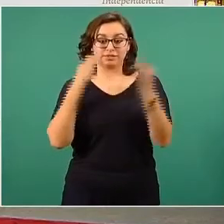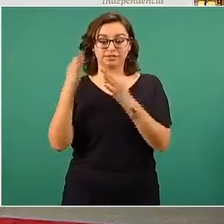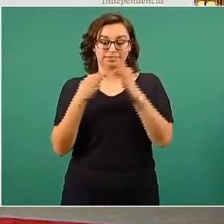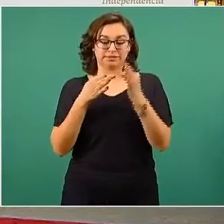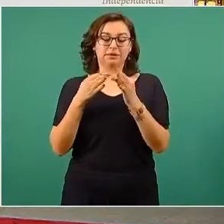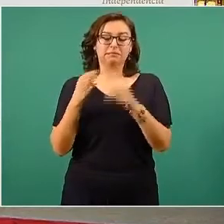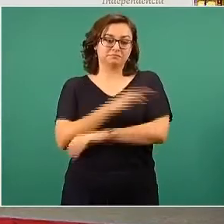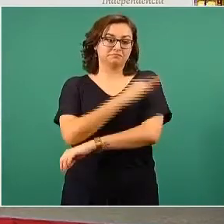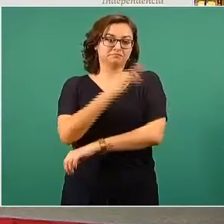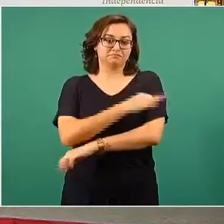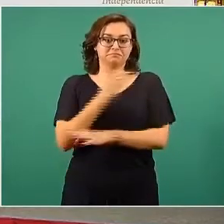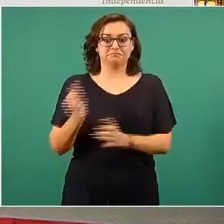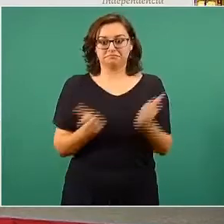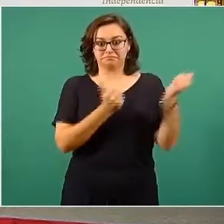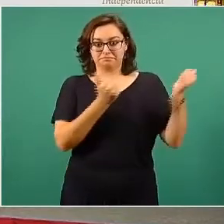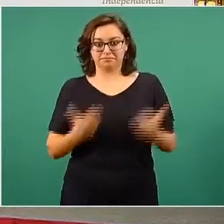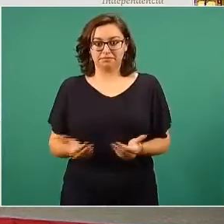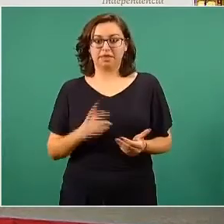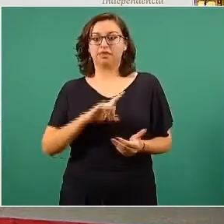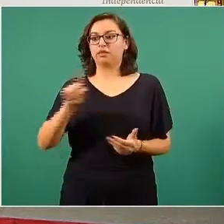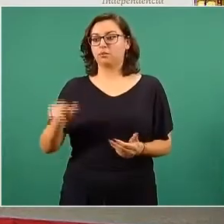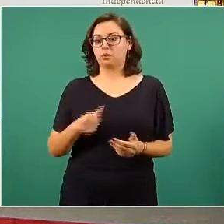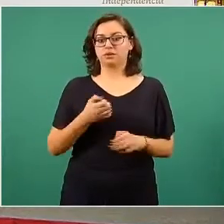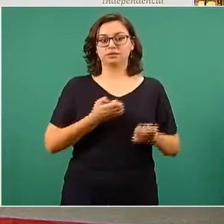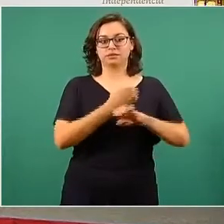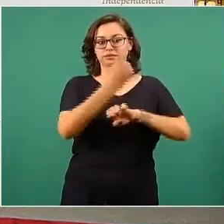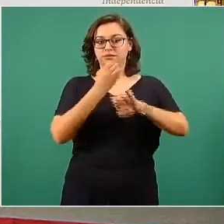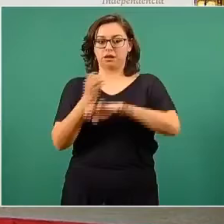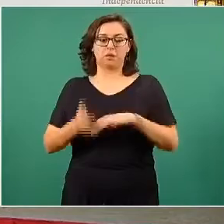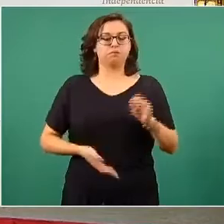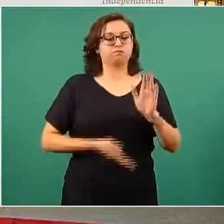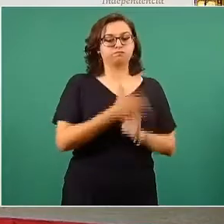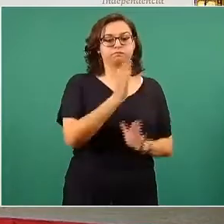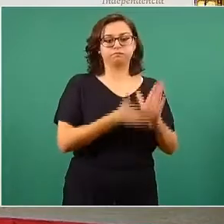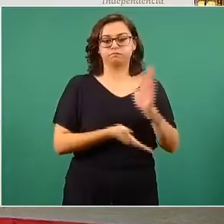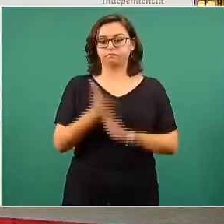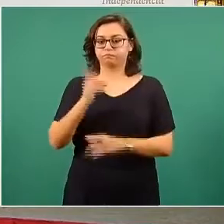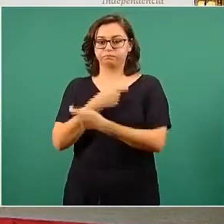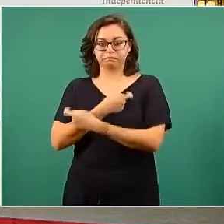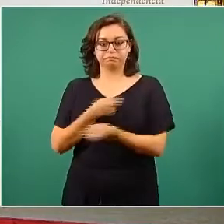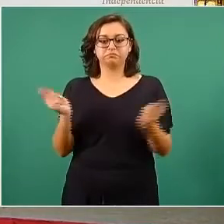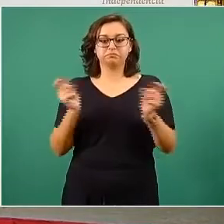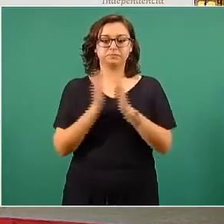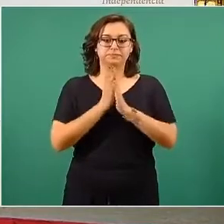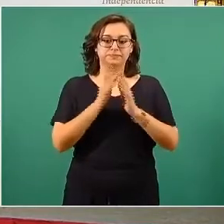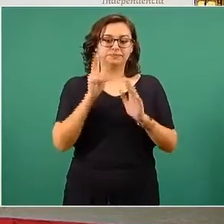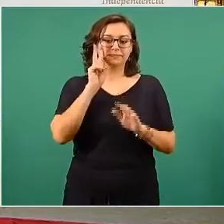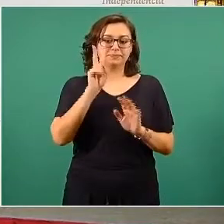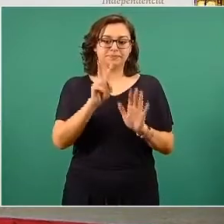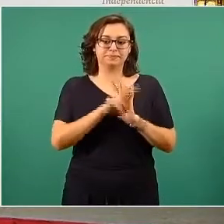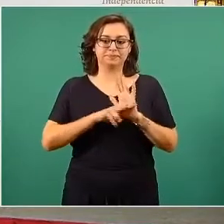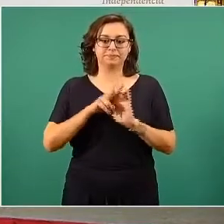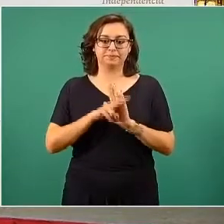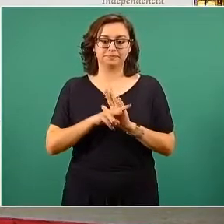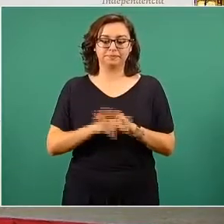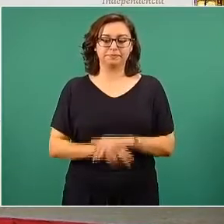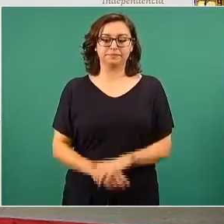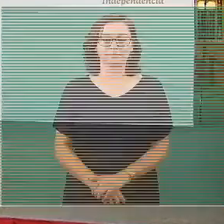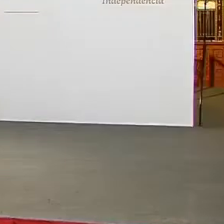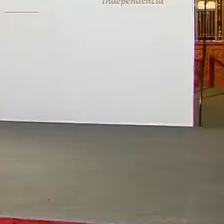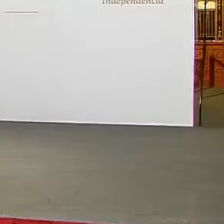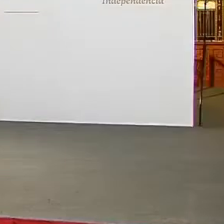para que se mandan inmediatamente a las entidades federativas y se procede a aplicarlas. Por favor.